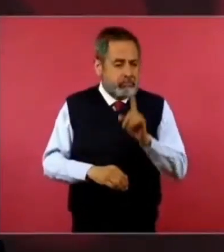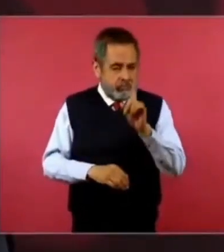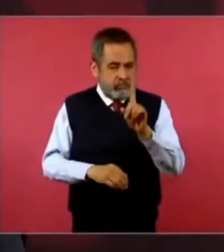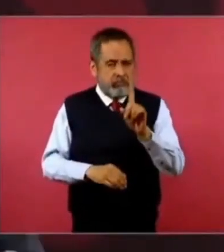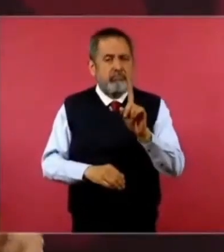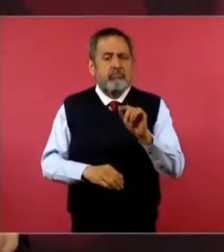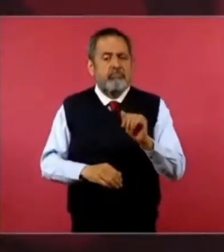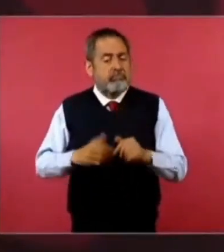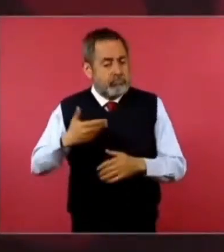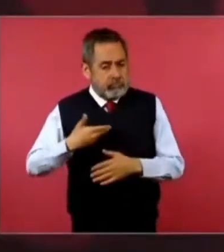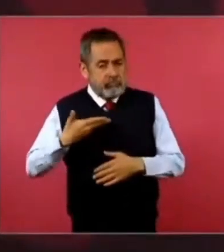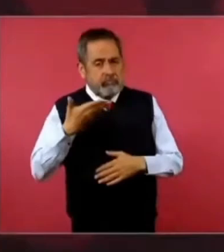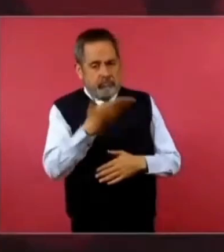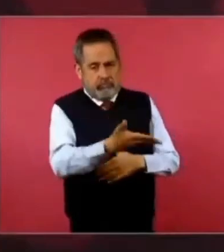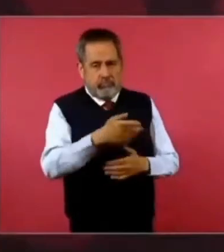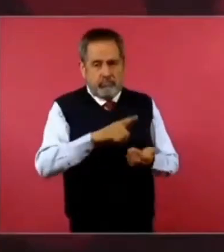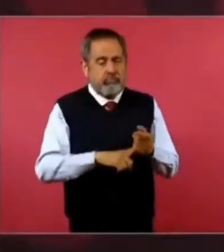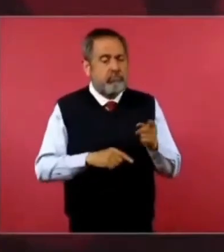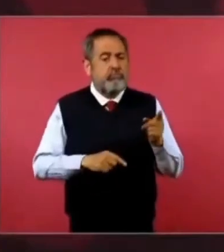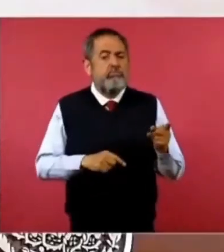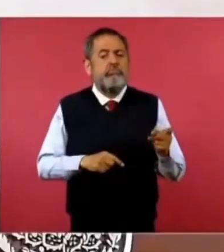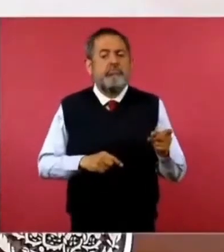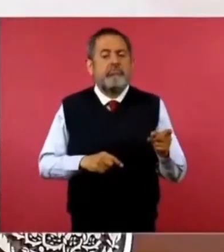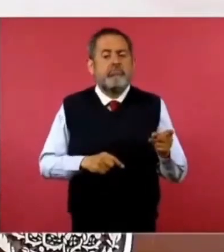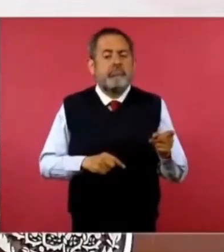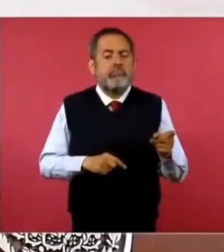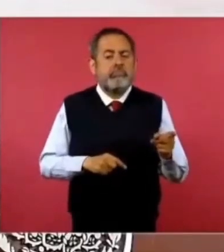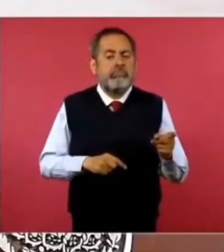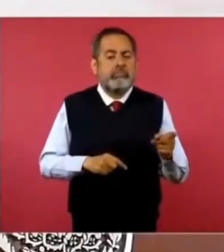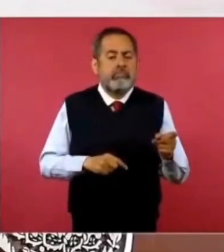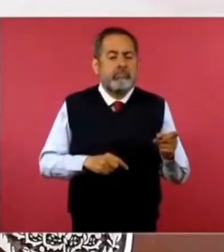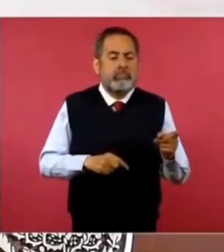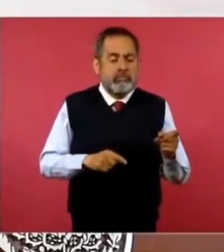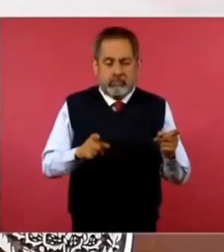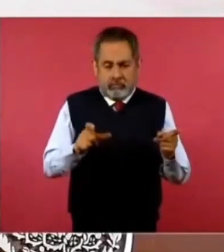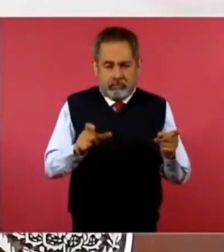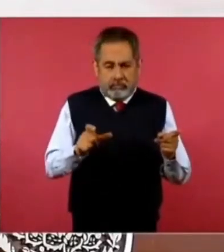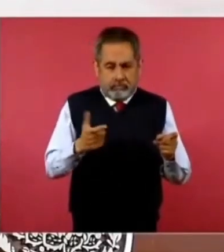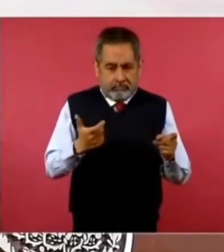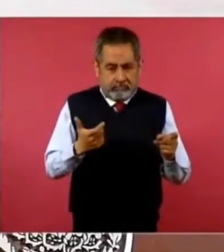esas es el dinero.